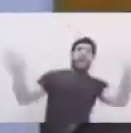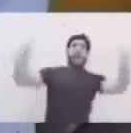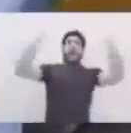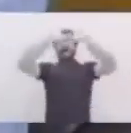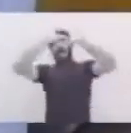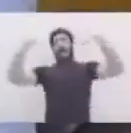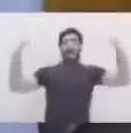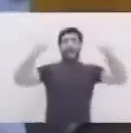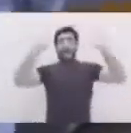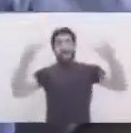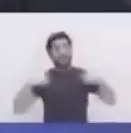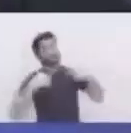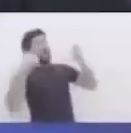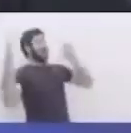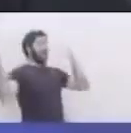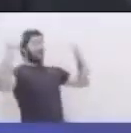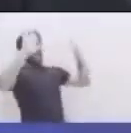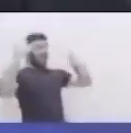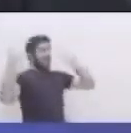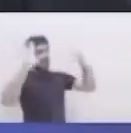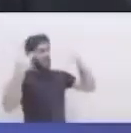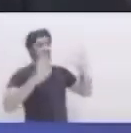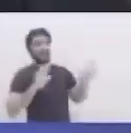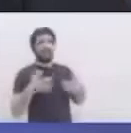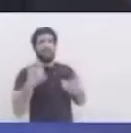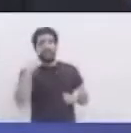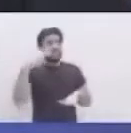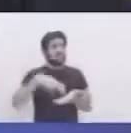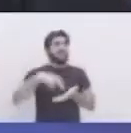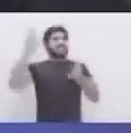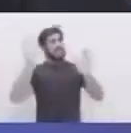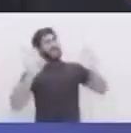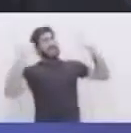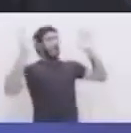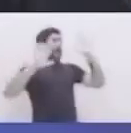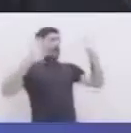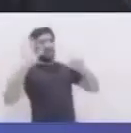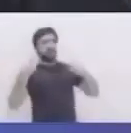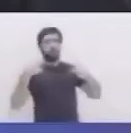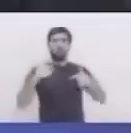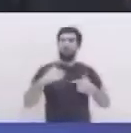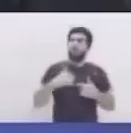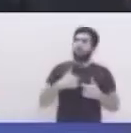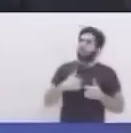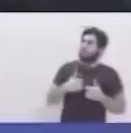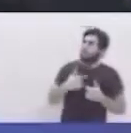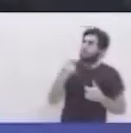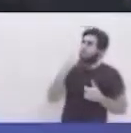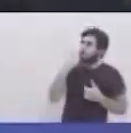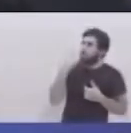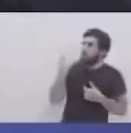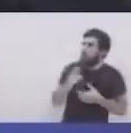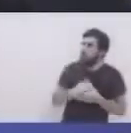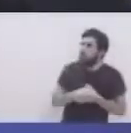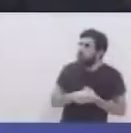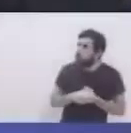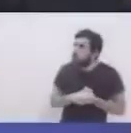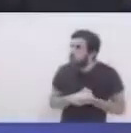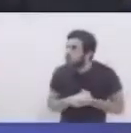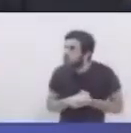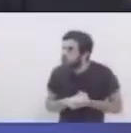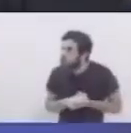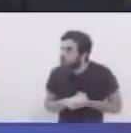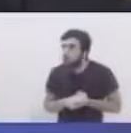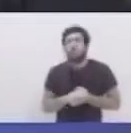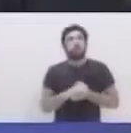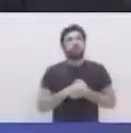manos. ¡Ey! ¡Ah! Le gritaba y brincaba de una manera espectacular. Graciela se quedó observando, sorprendida,